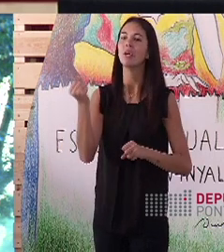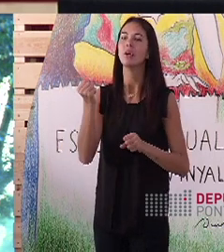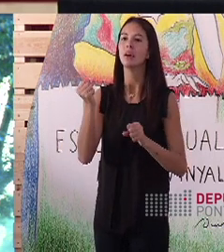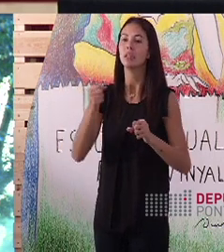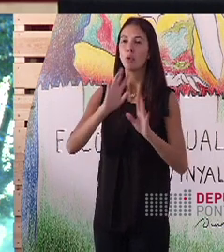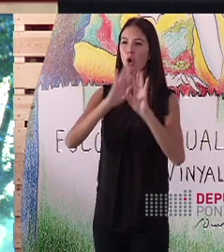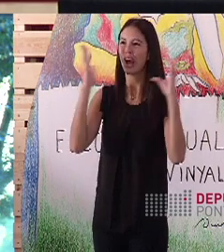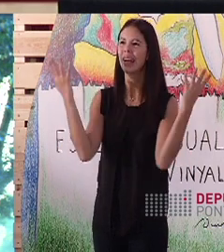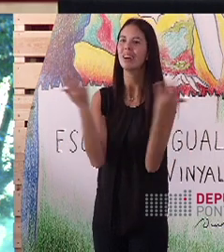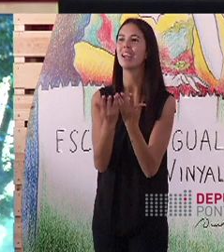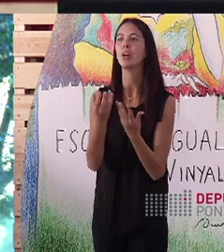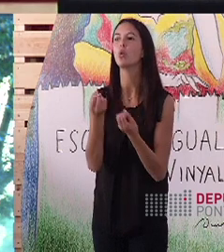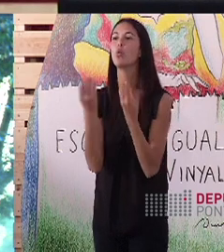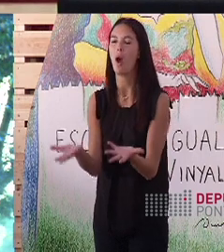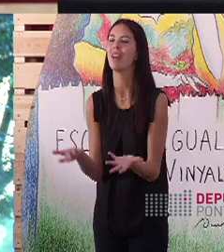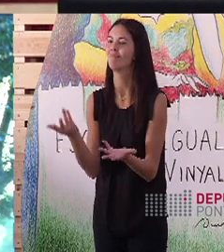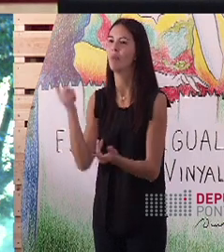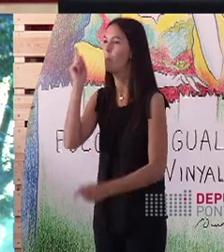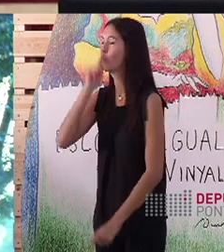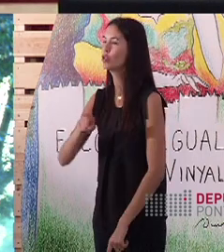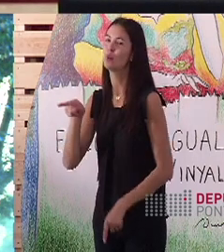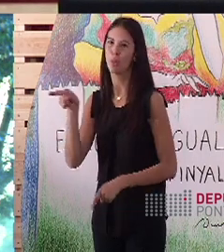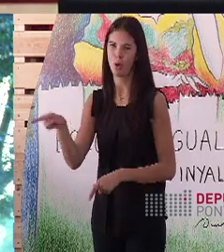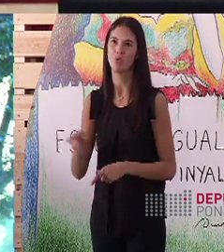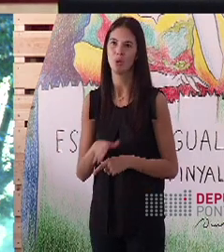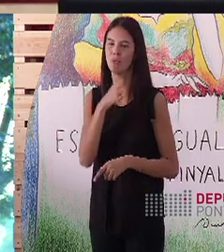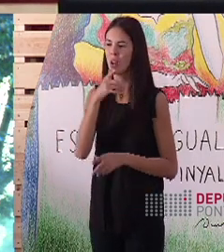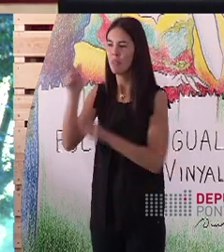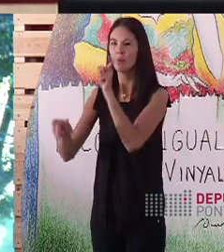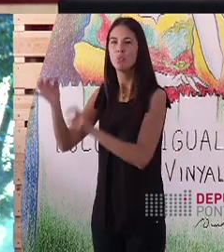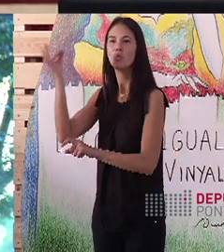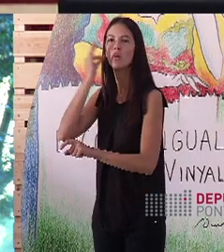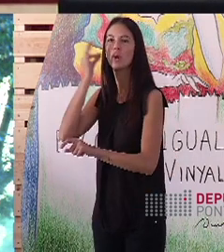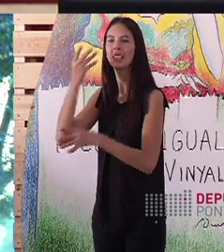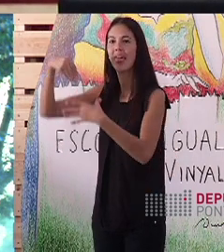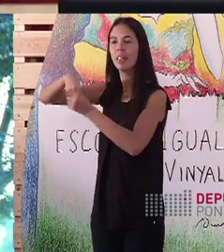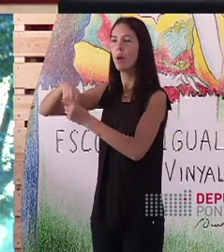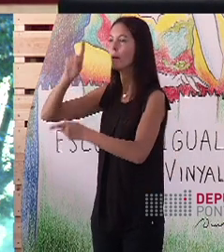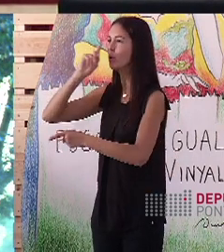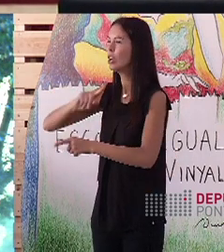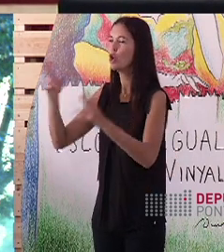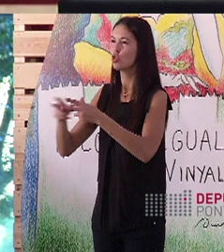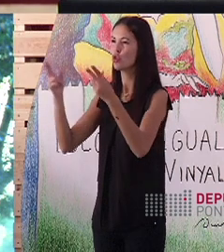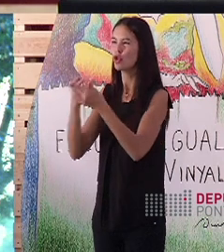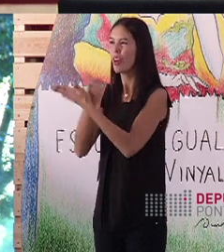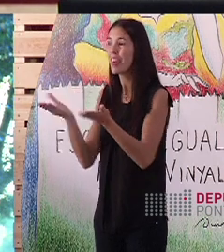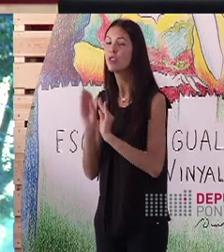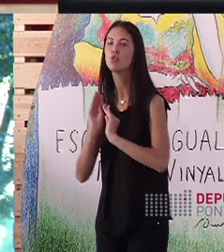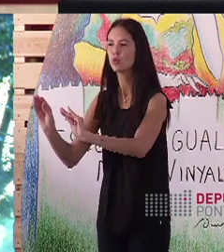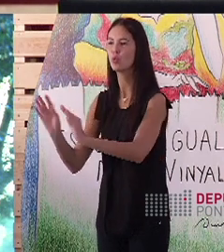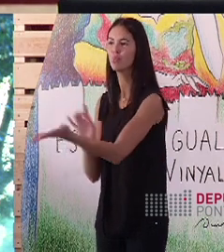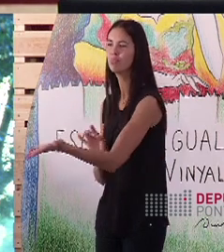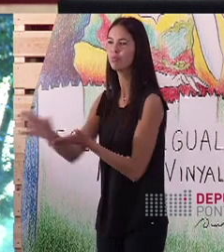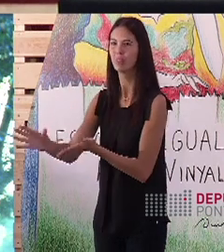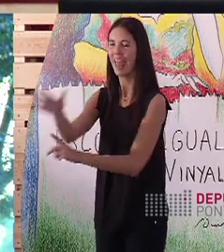capitalismo global, es la prostitución. Las mujeres en prostitución son expulsadas de sus sociedades, son expulsadas